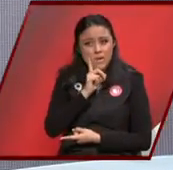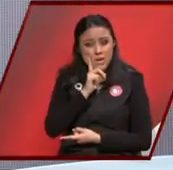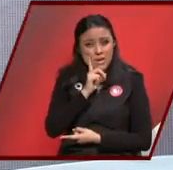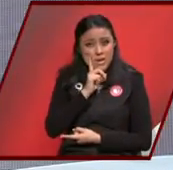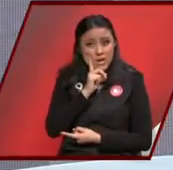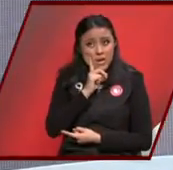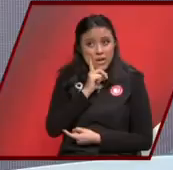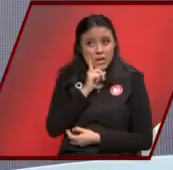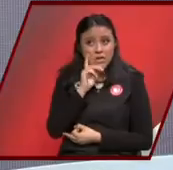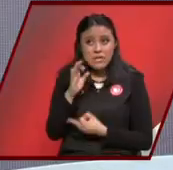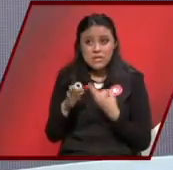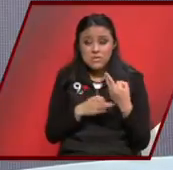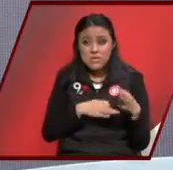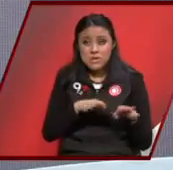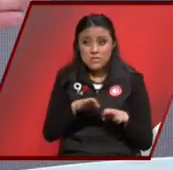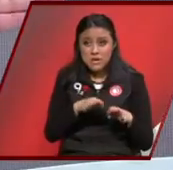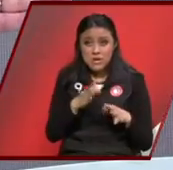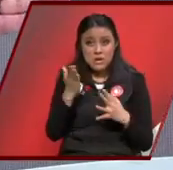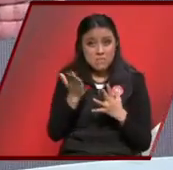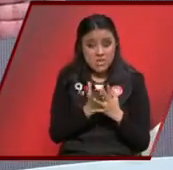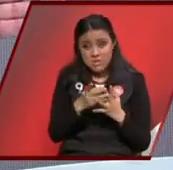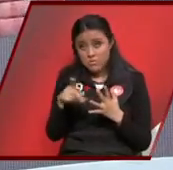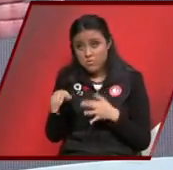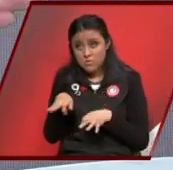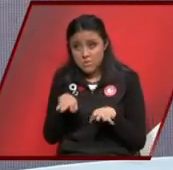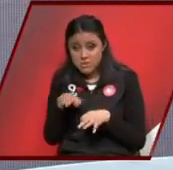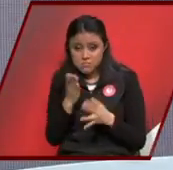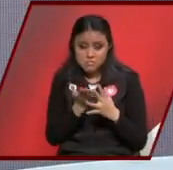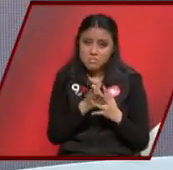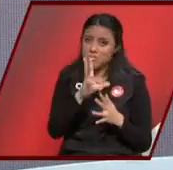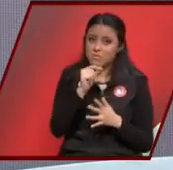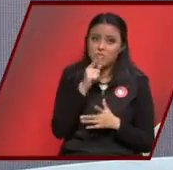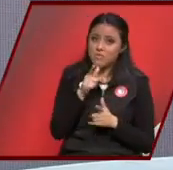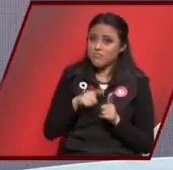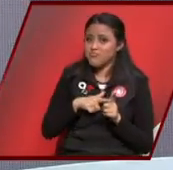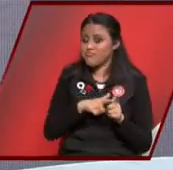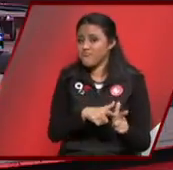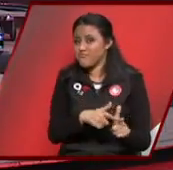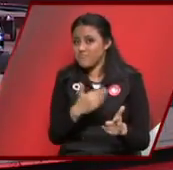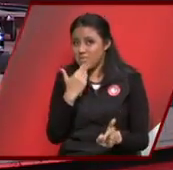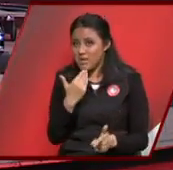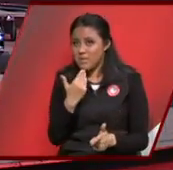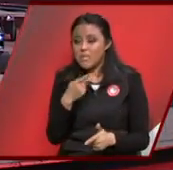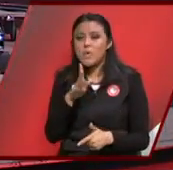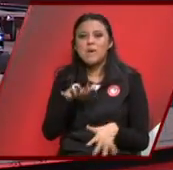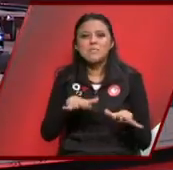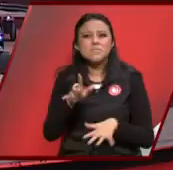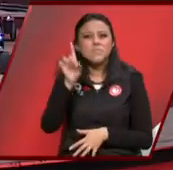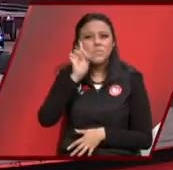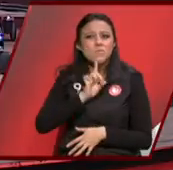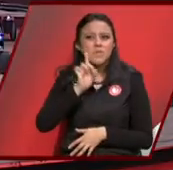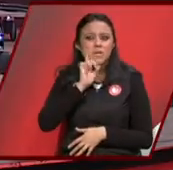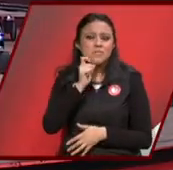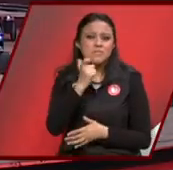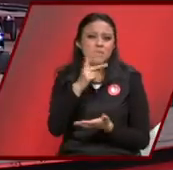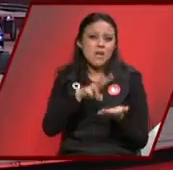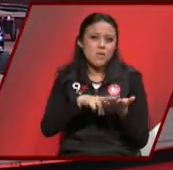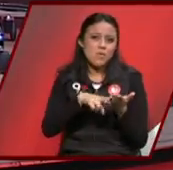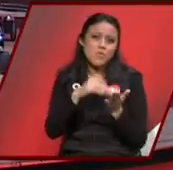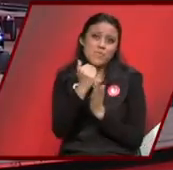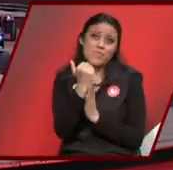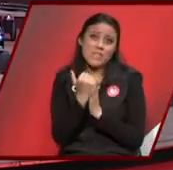mitad de lo que se necesita para la casa y usted la otra mitad, ¿eh? Así es. Si no, esto no jala bien el carro. Pero las mujeres evidentemente tienen salarios